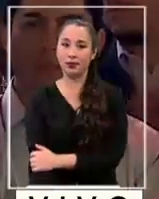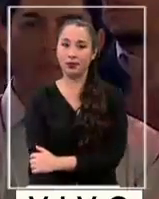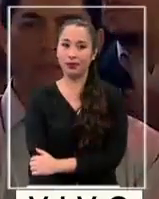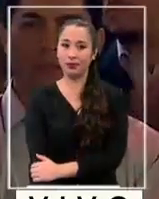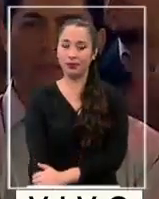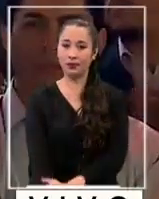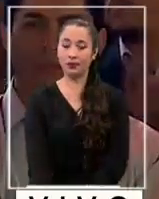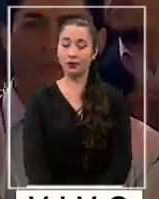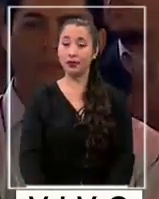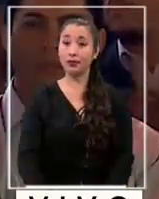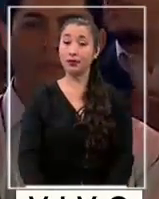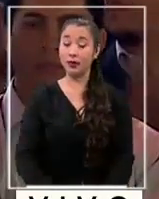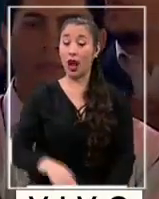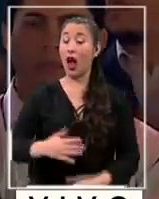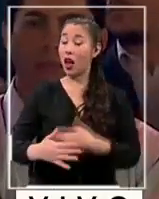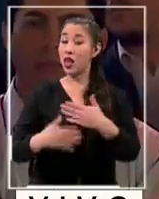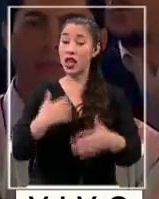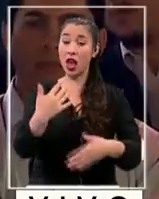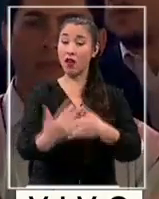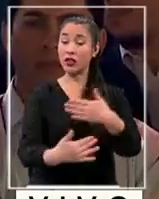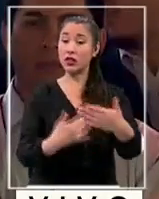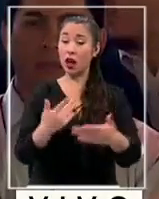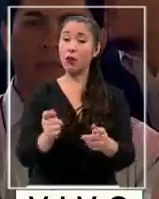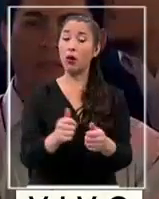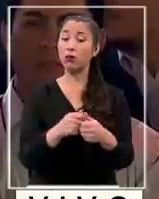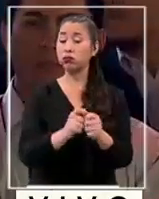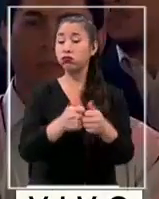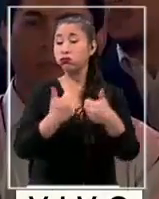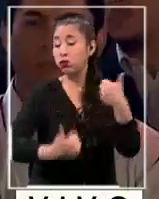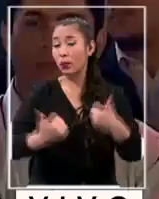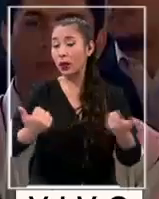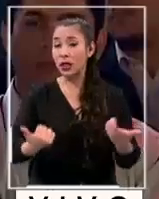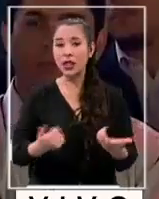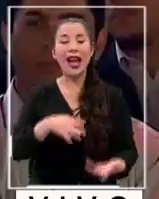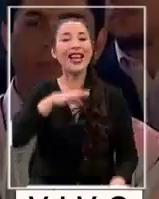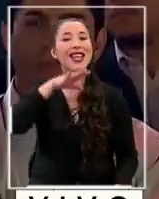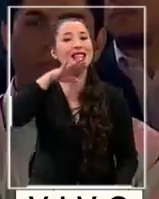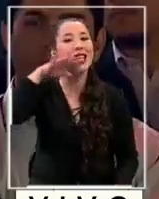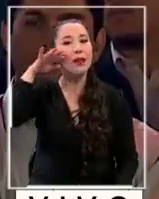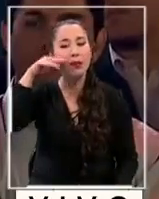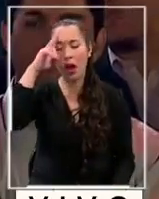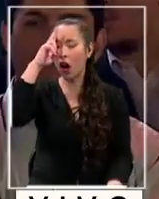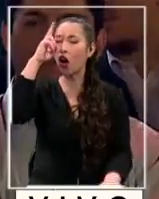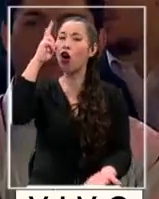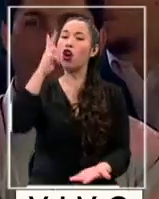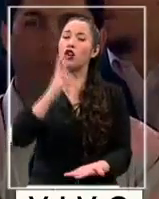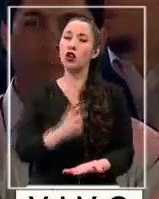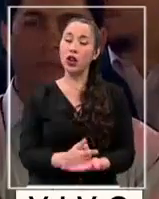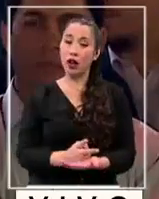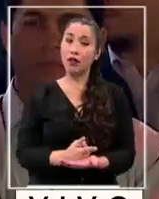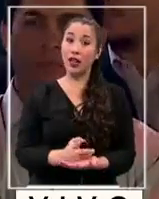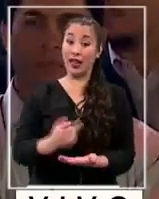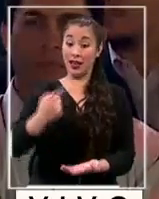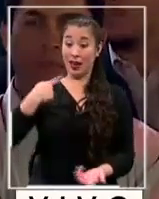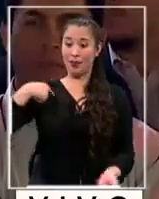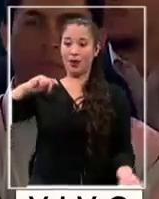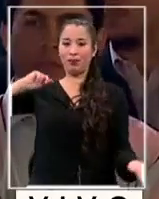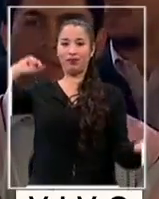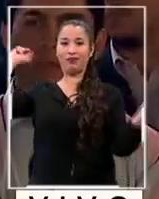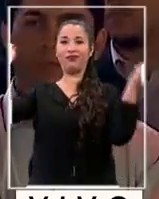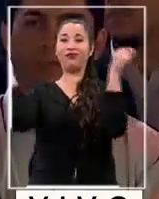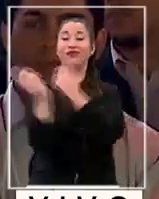Y sacamos adelante una campaña limpia, honorable, que me convirtió en el